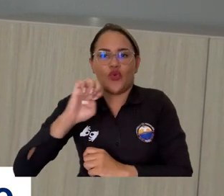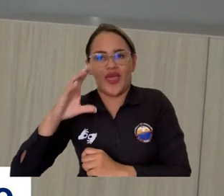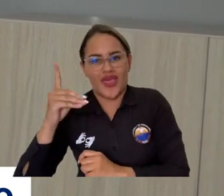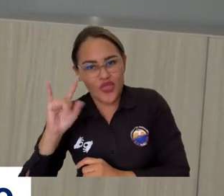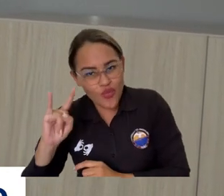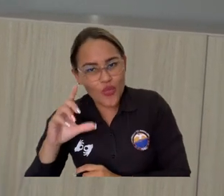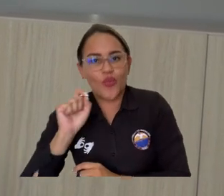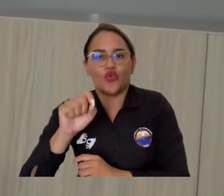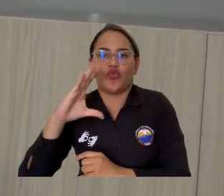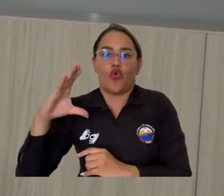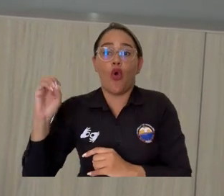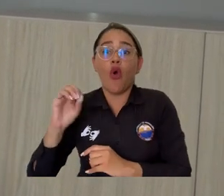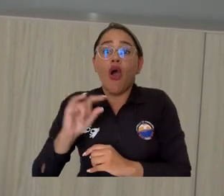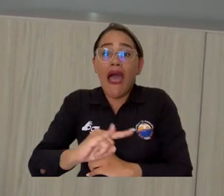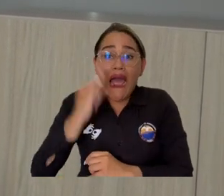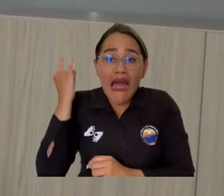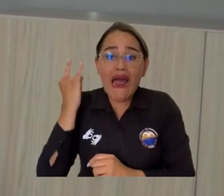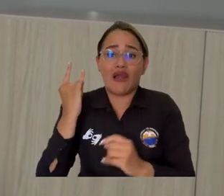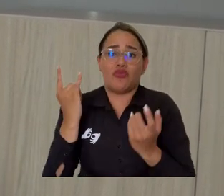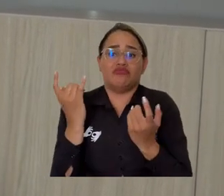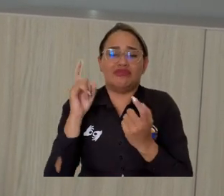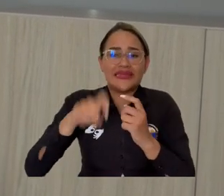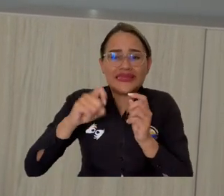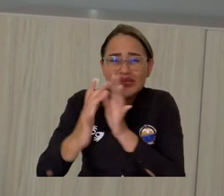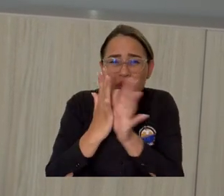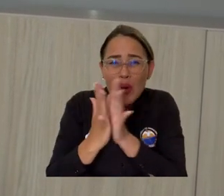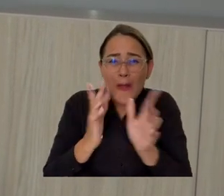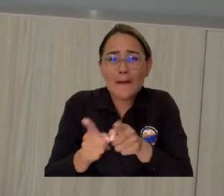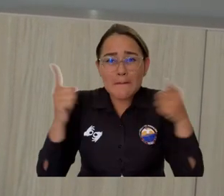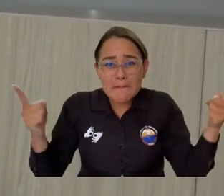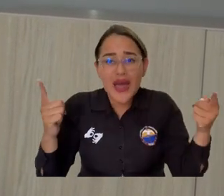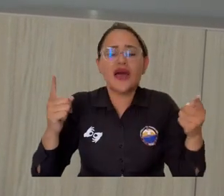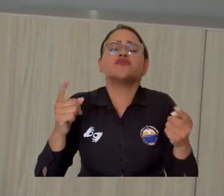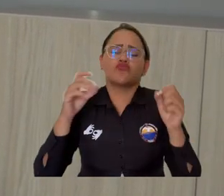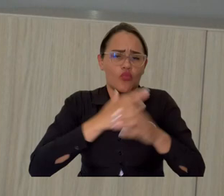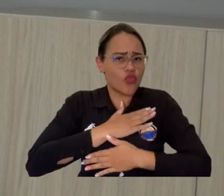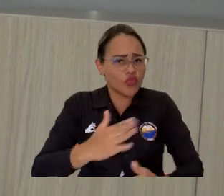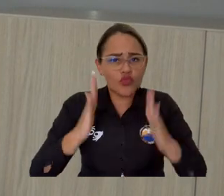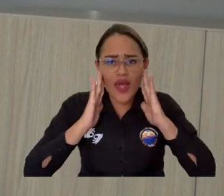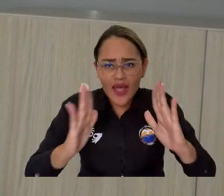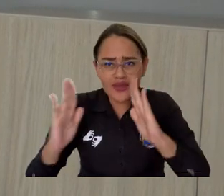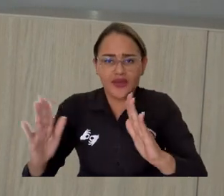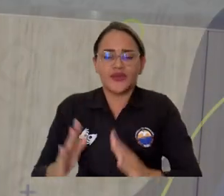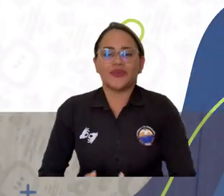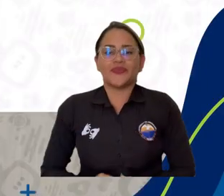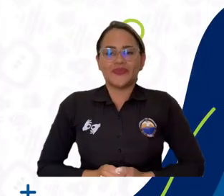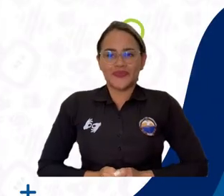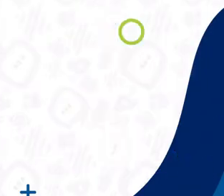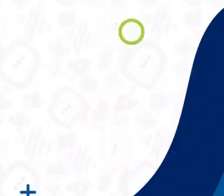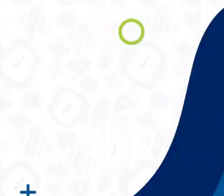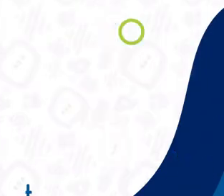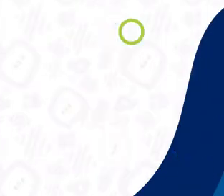eleccionesunimagdalena.edu.co. Cualquier inquietud en la Secretaría General, estaremos prestos a atenderla.